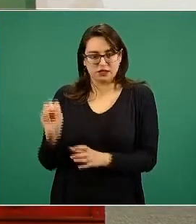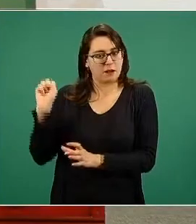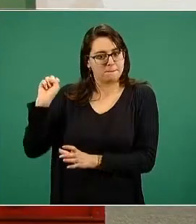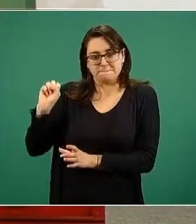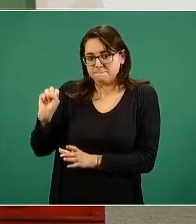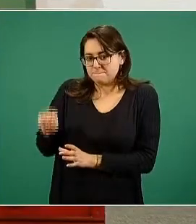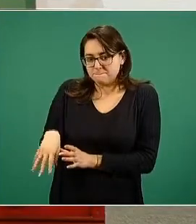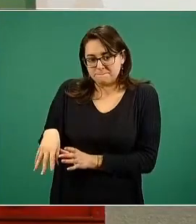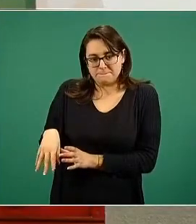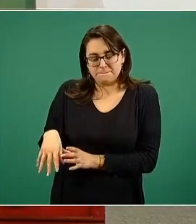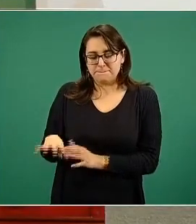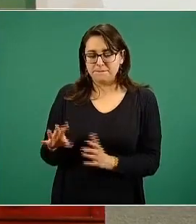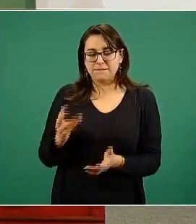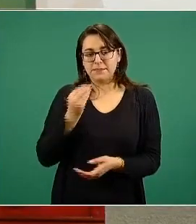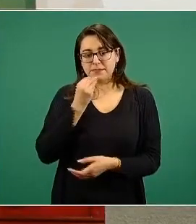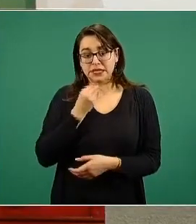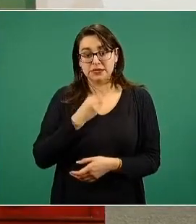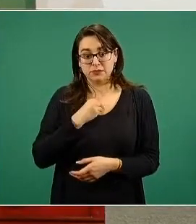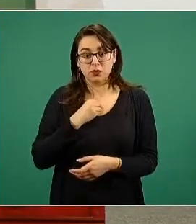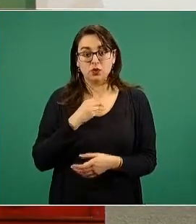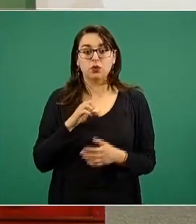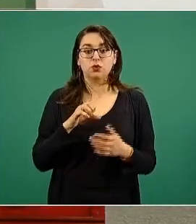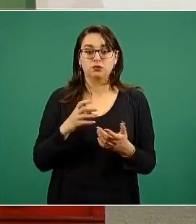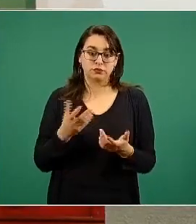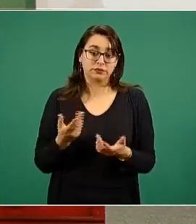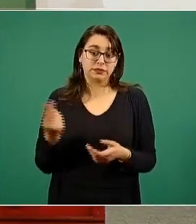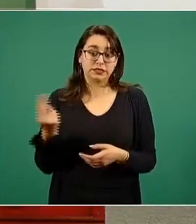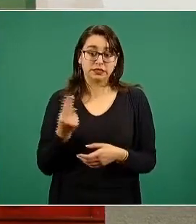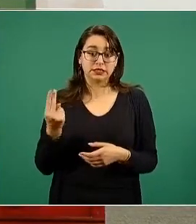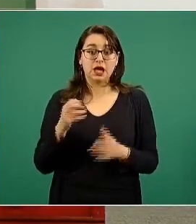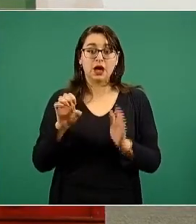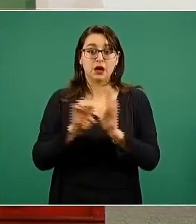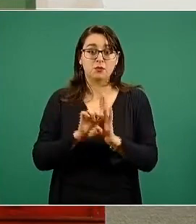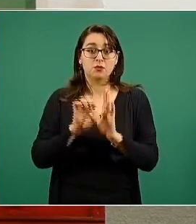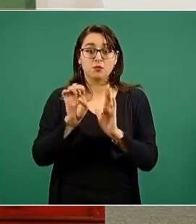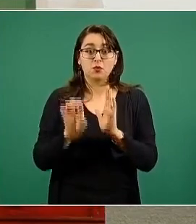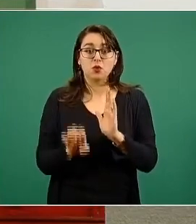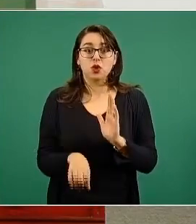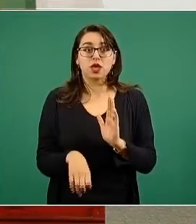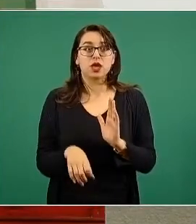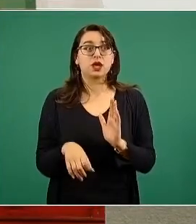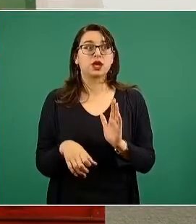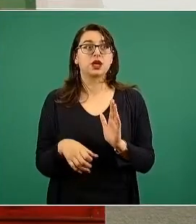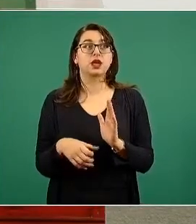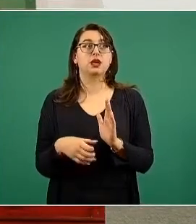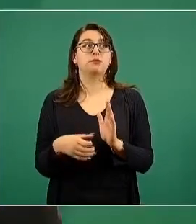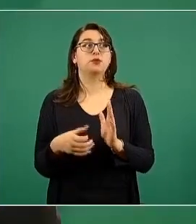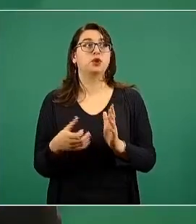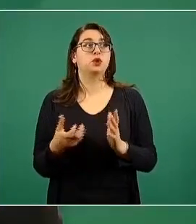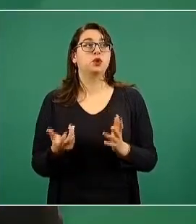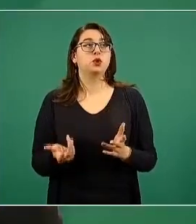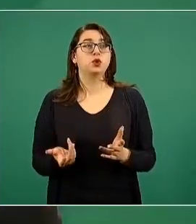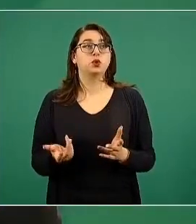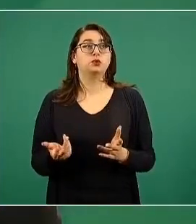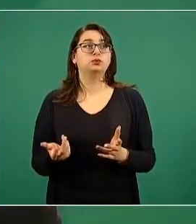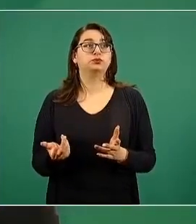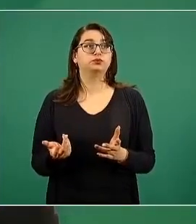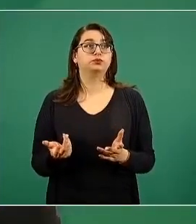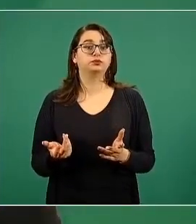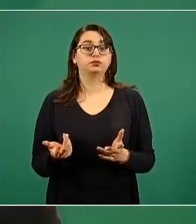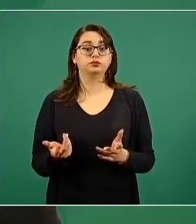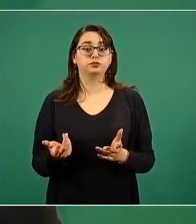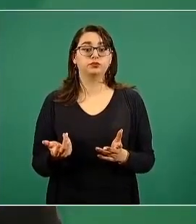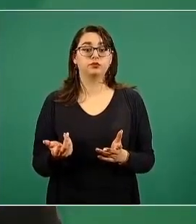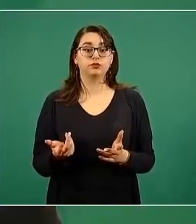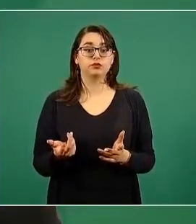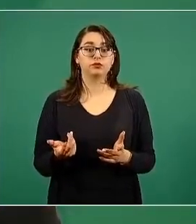equipo de protección personal. Por ejemplo, si en la zona de